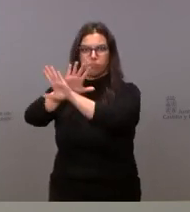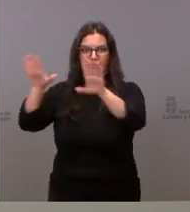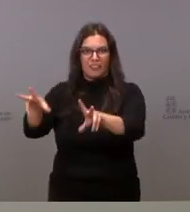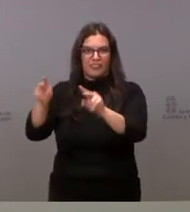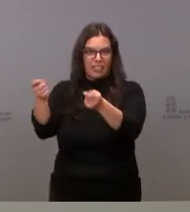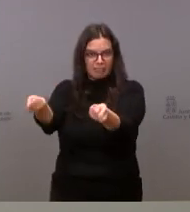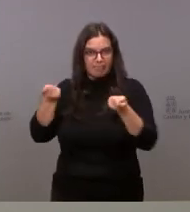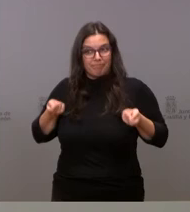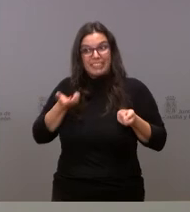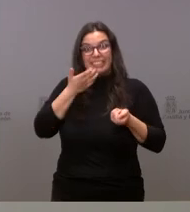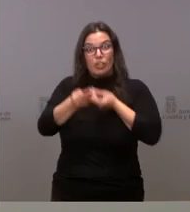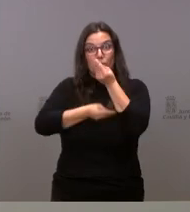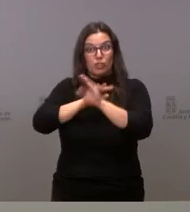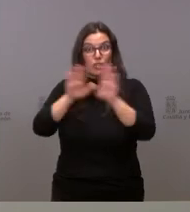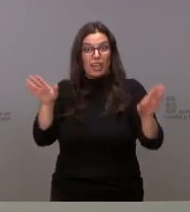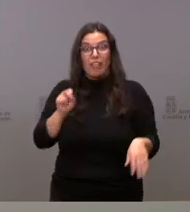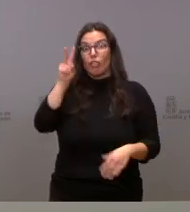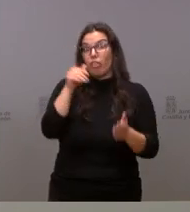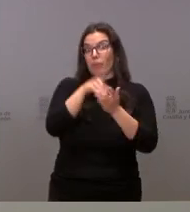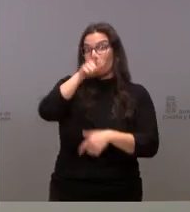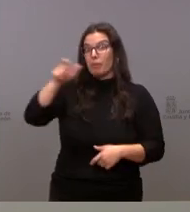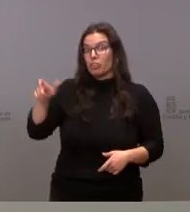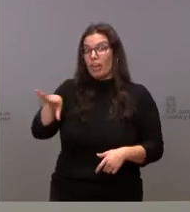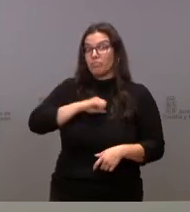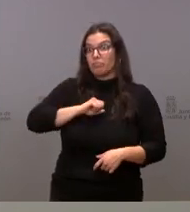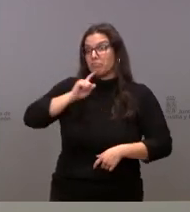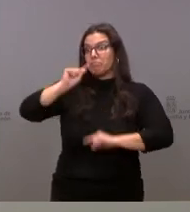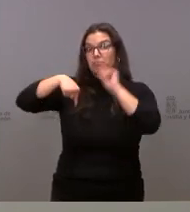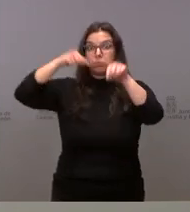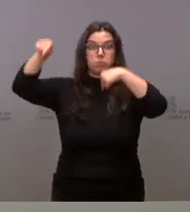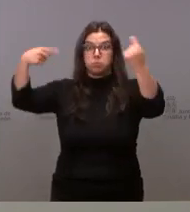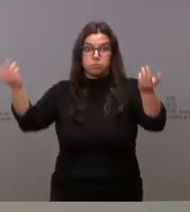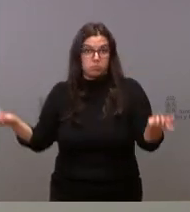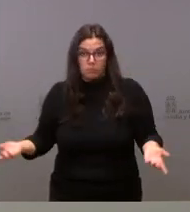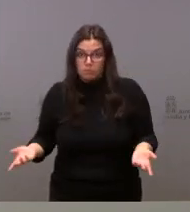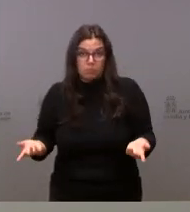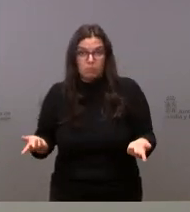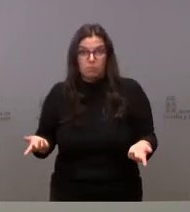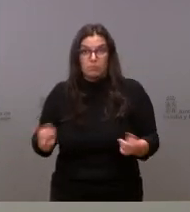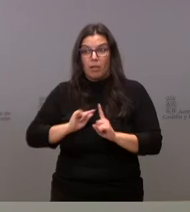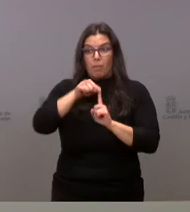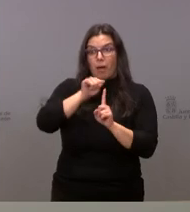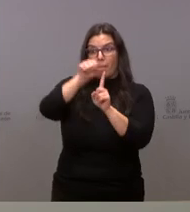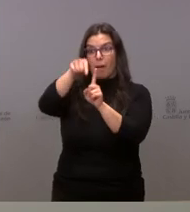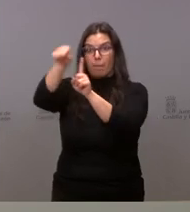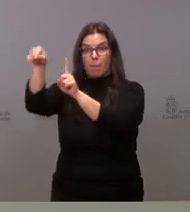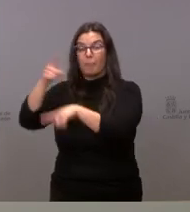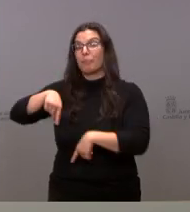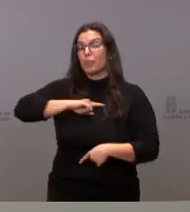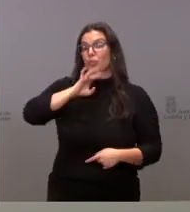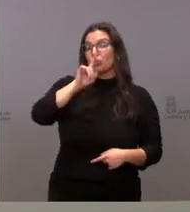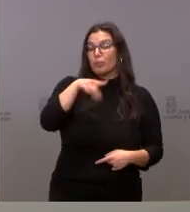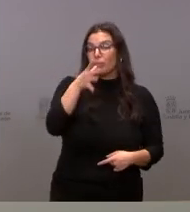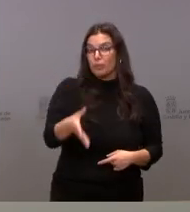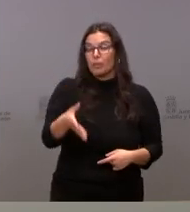pues tendríamos 12.000 personas más infectadas con la produciendo cadenas de transmisión y sobre todo estamos satisfechos por otra cosa